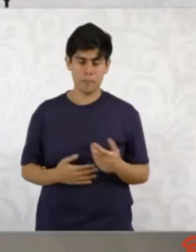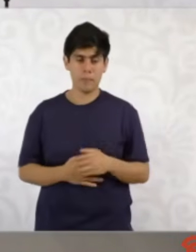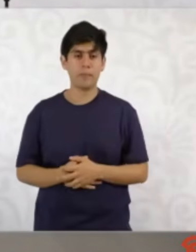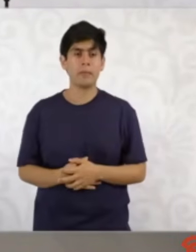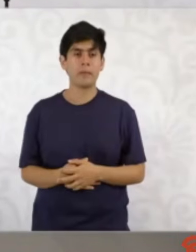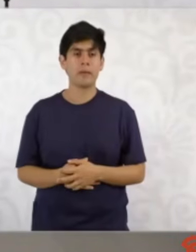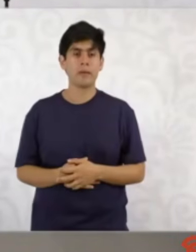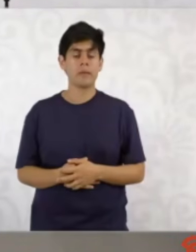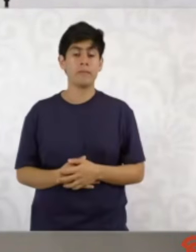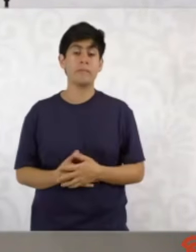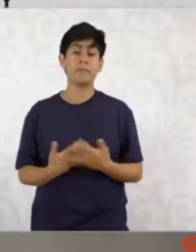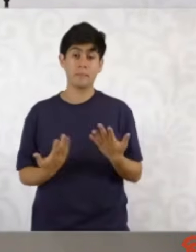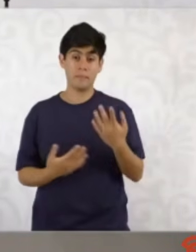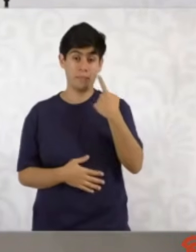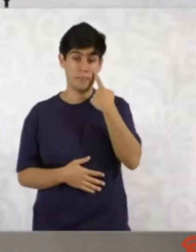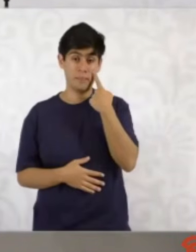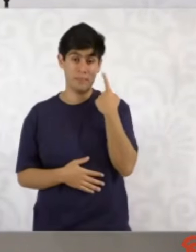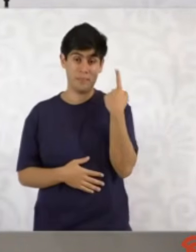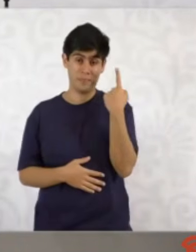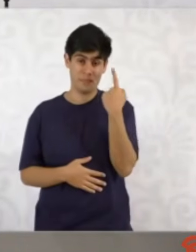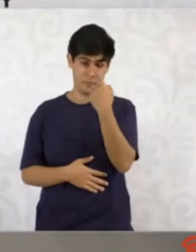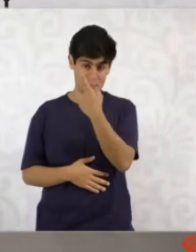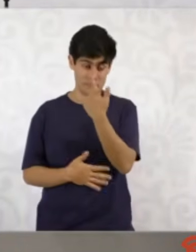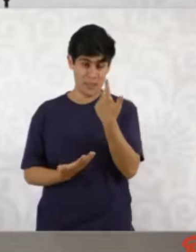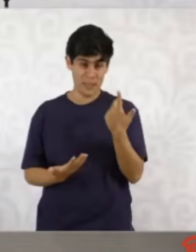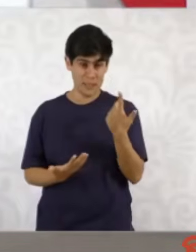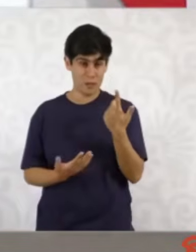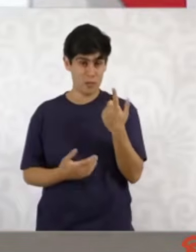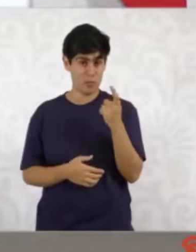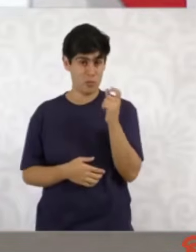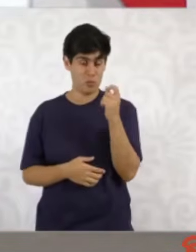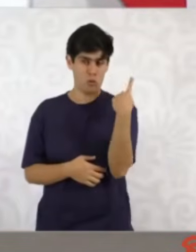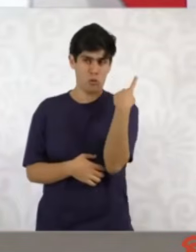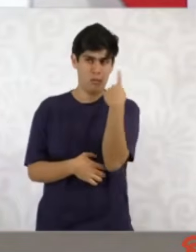propios criterios, sus propios lineamientos. Adelante.